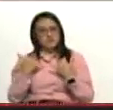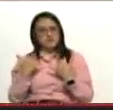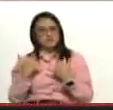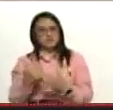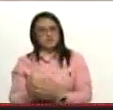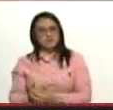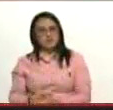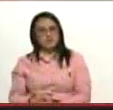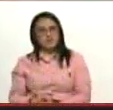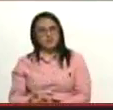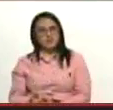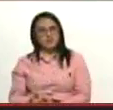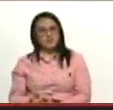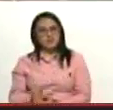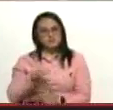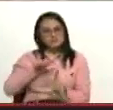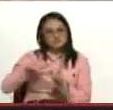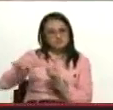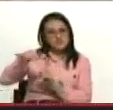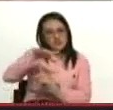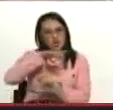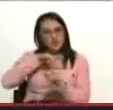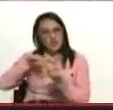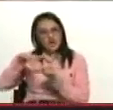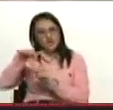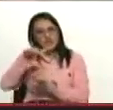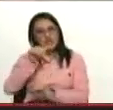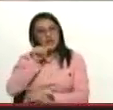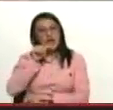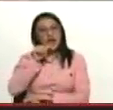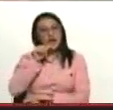porque como Está rodeada de agua